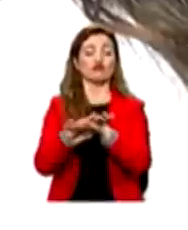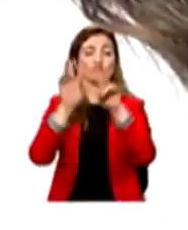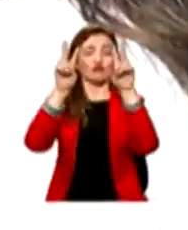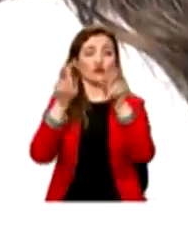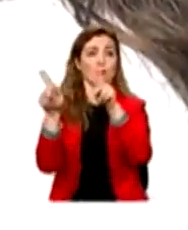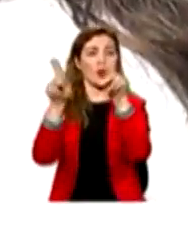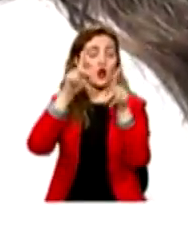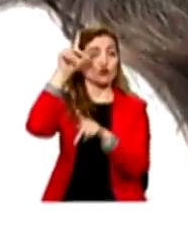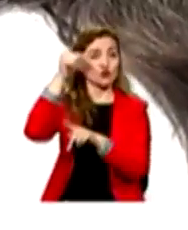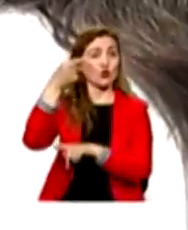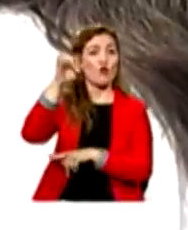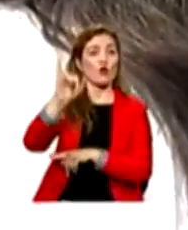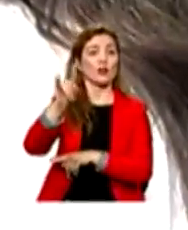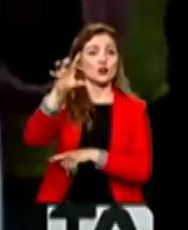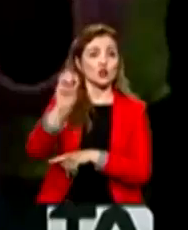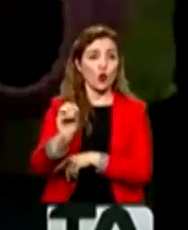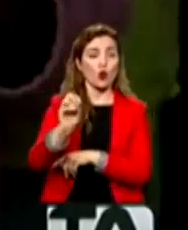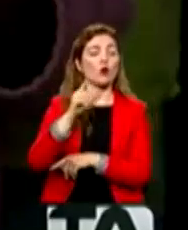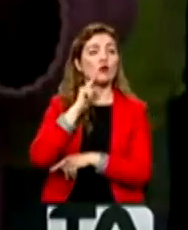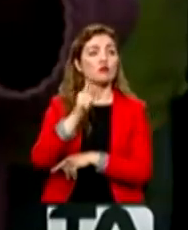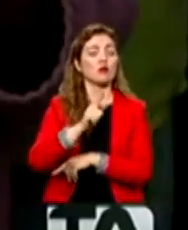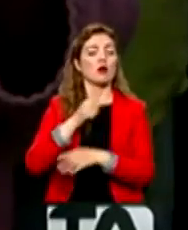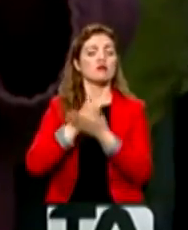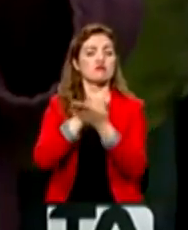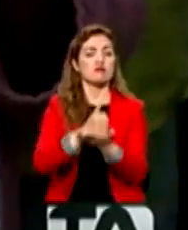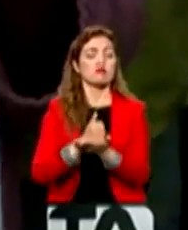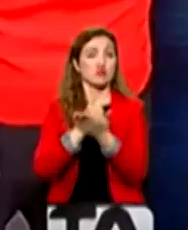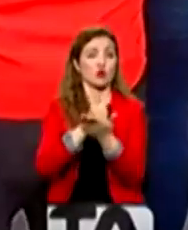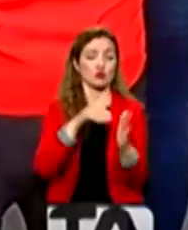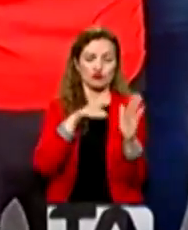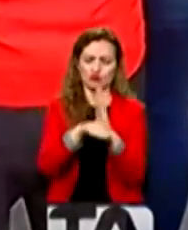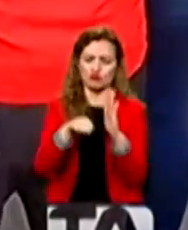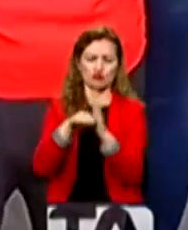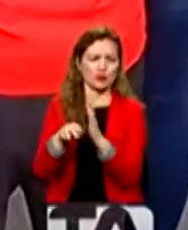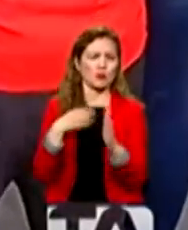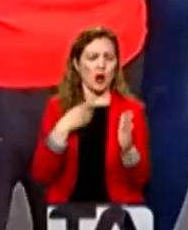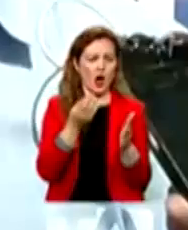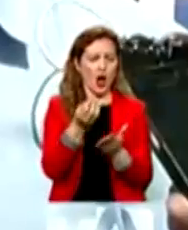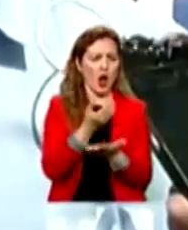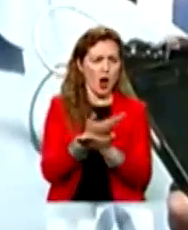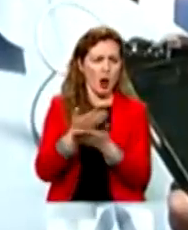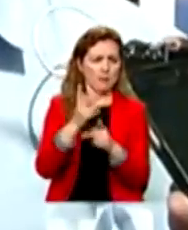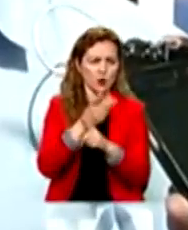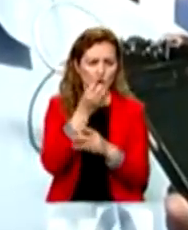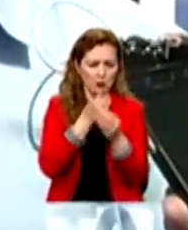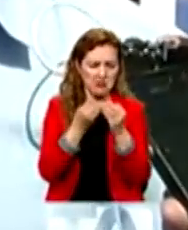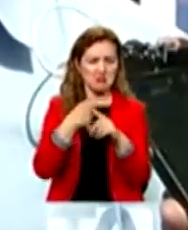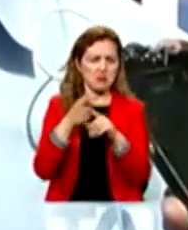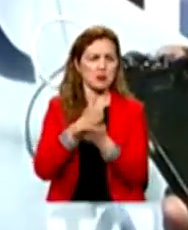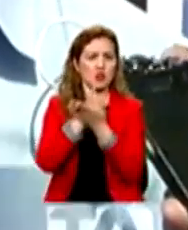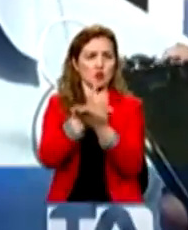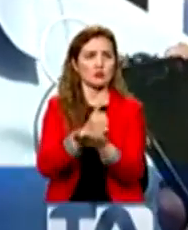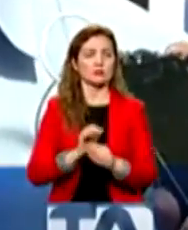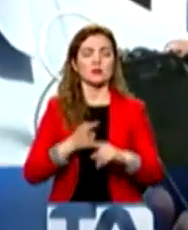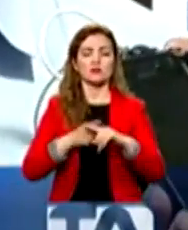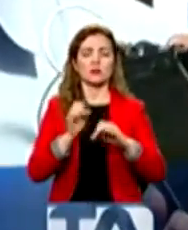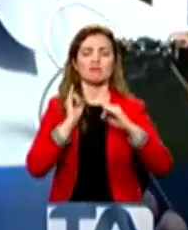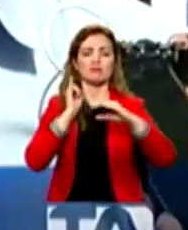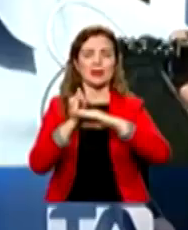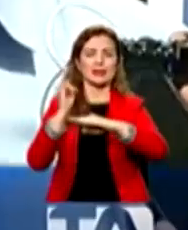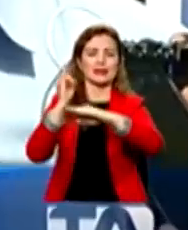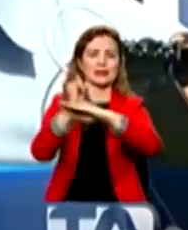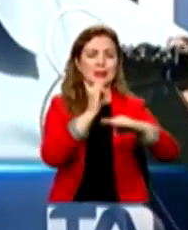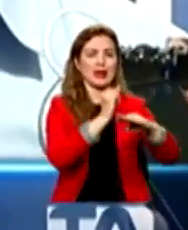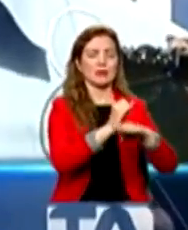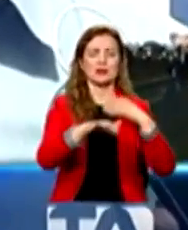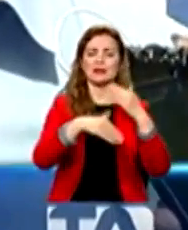gobierno de Guaidó y también sobre la plataforma humanitaria para ayudar a Venezuela. En cada uno de las iglesias, en cada uno de